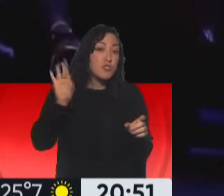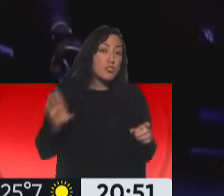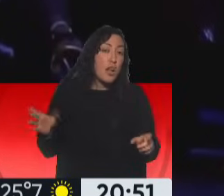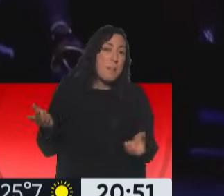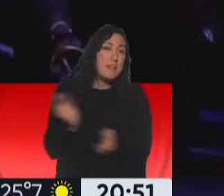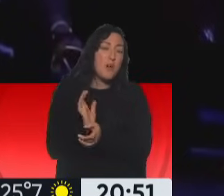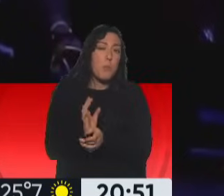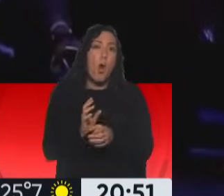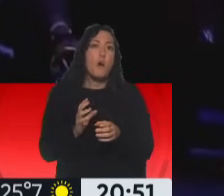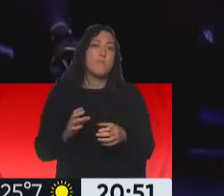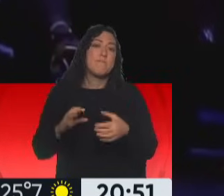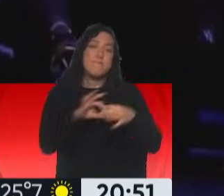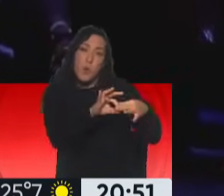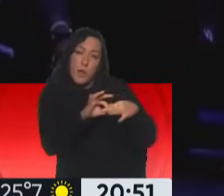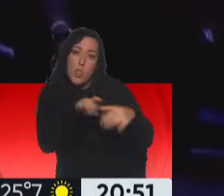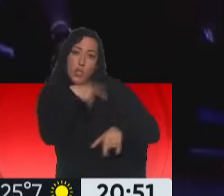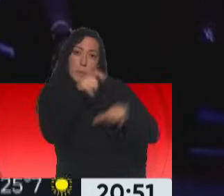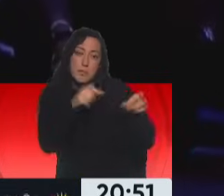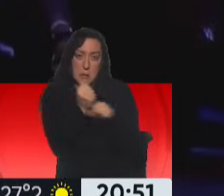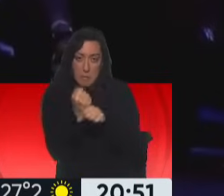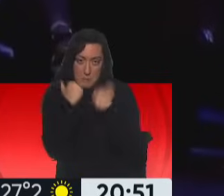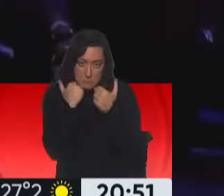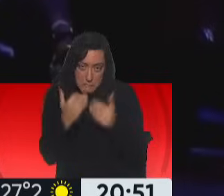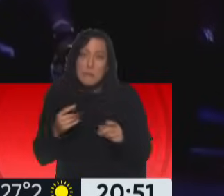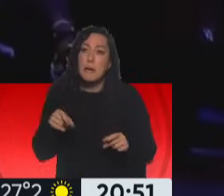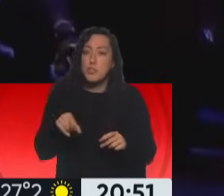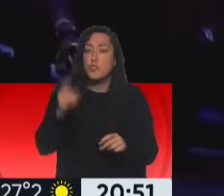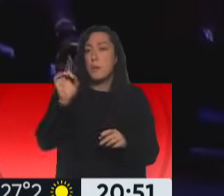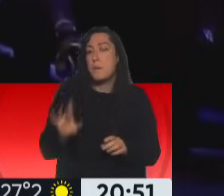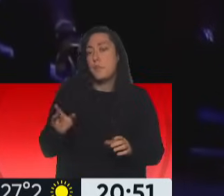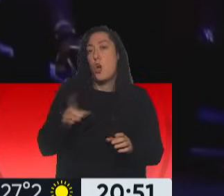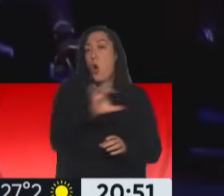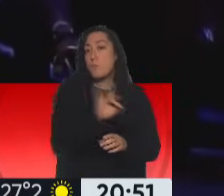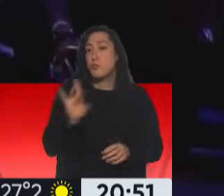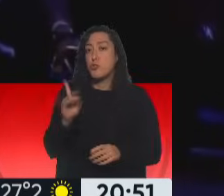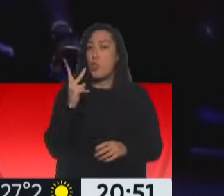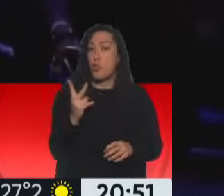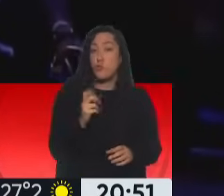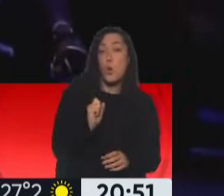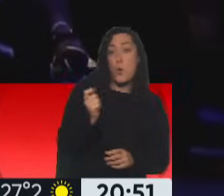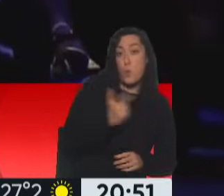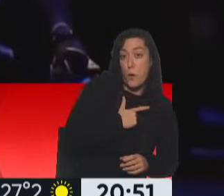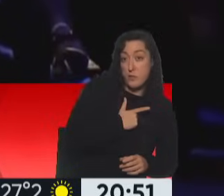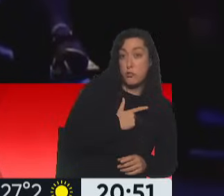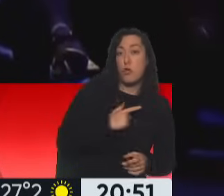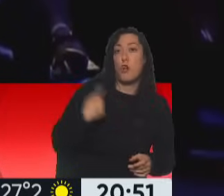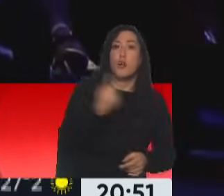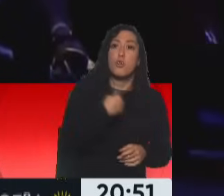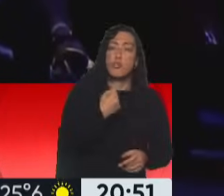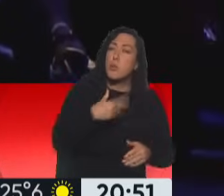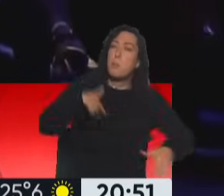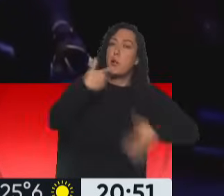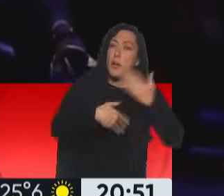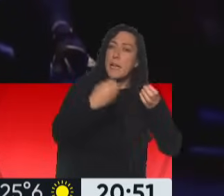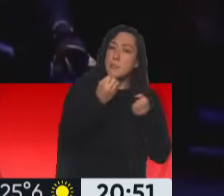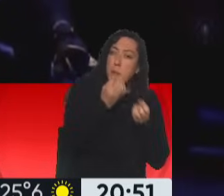de otros. Queda claro que solo existen dos caminos. El nuestro, el que busca el progreso y la